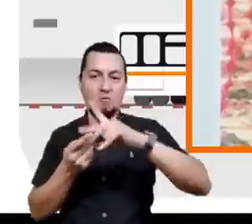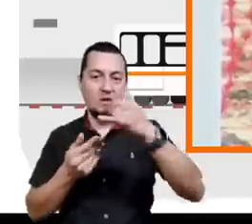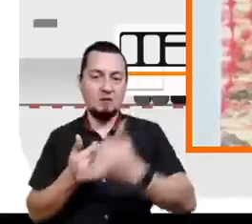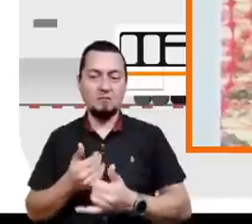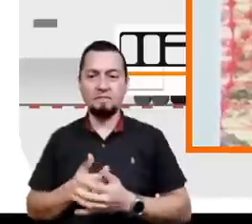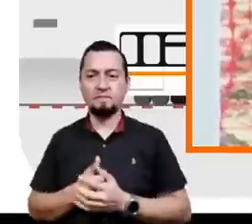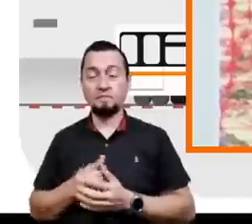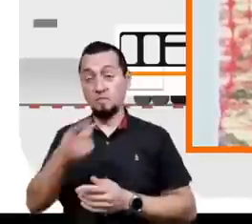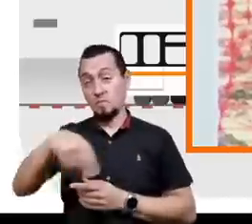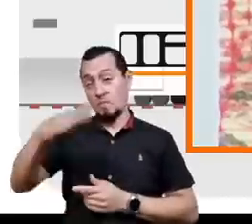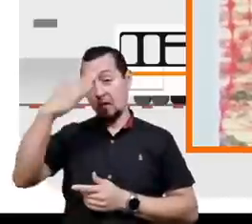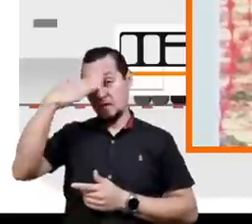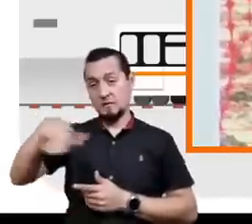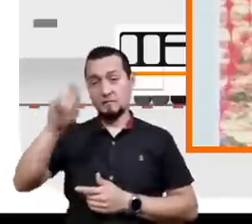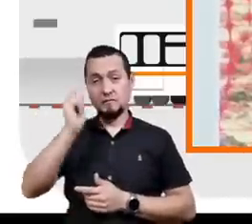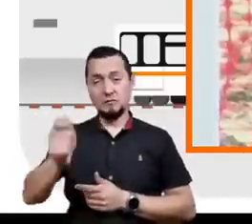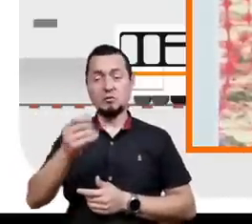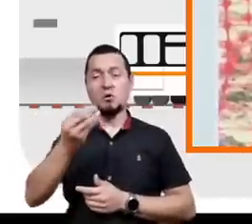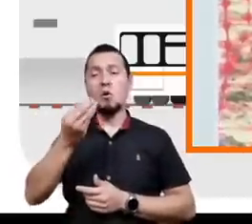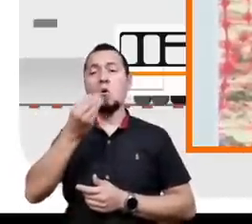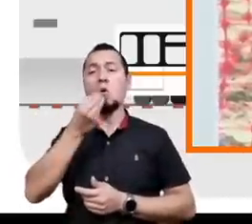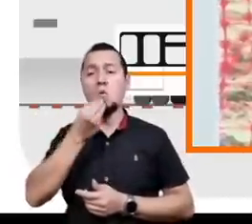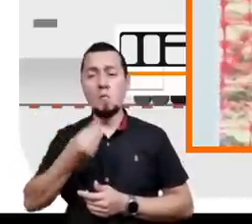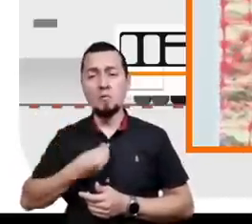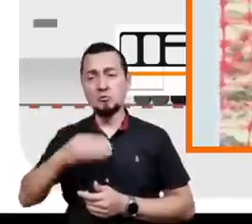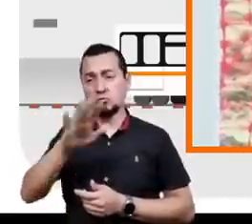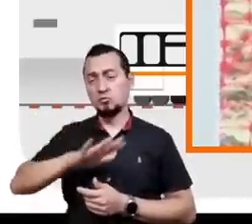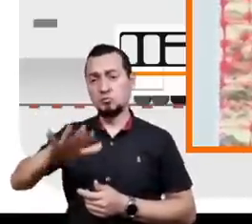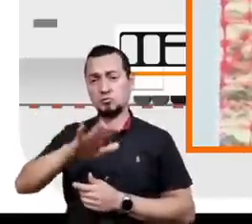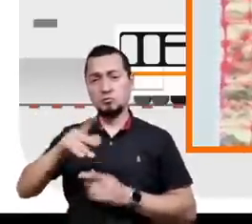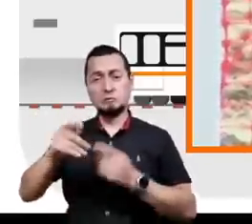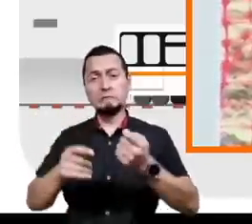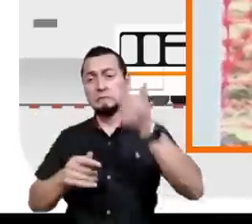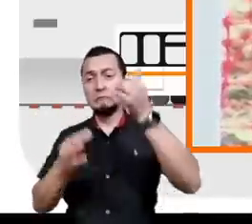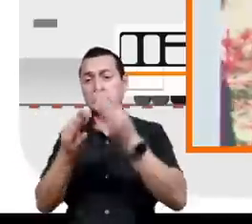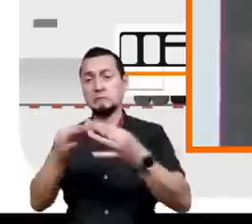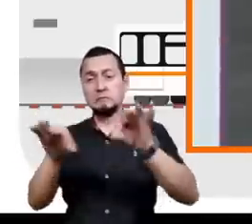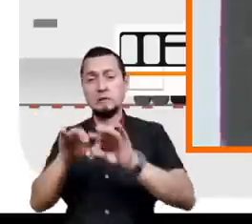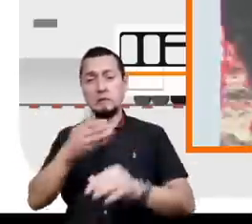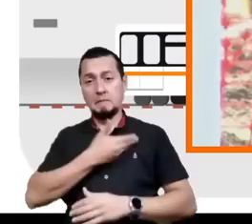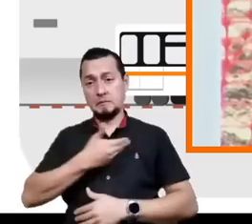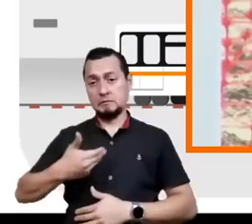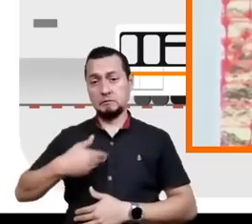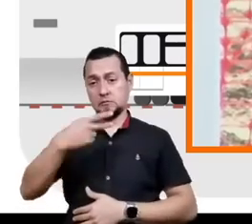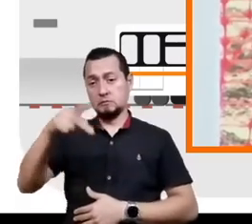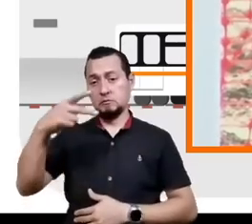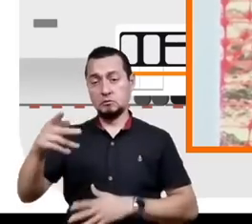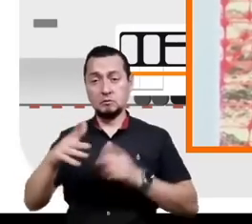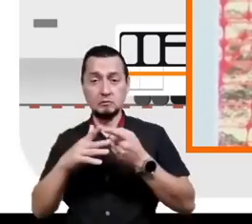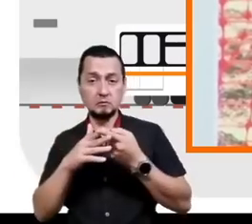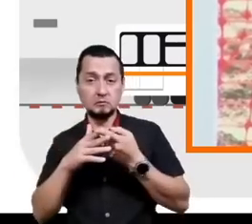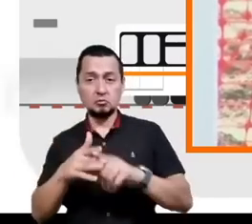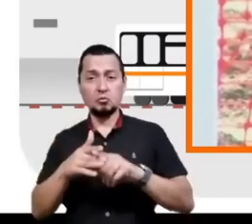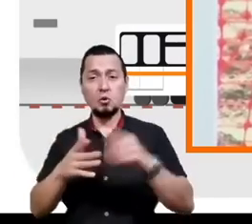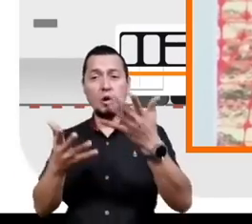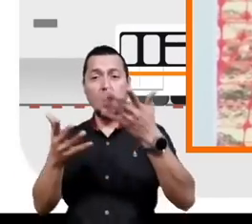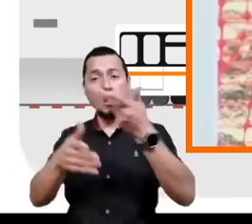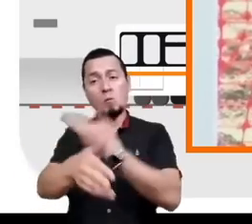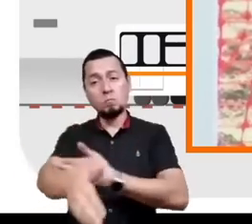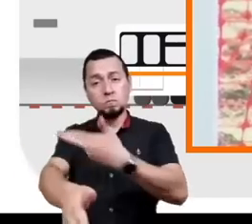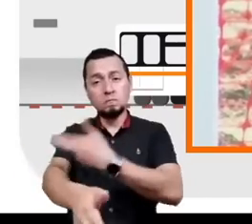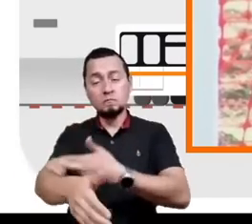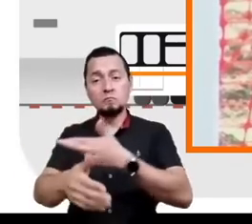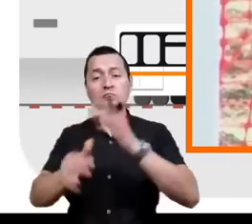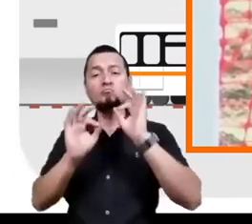sabemos que uno de los compromisos prioritarios de nuestro presidente desde el inicio de su gestión es la conclusión de